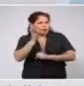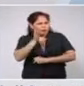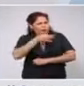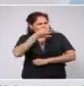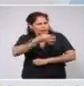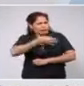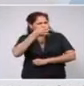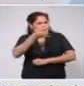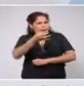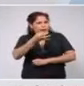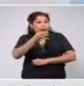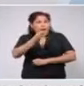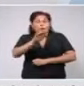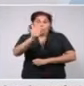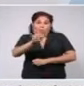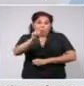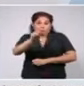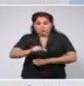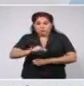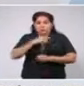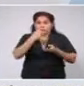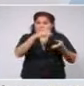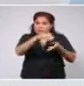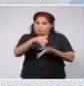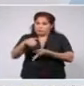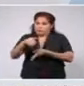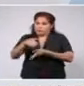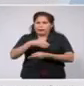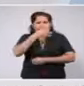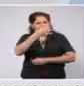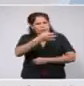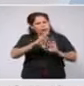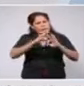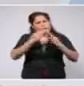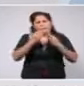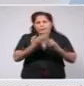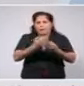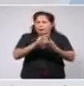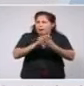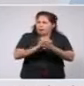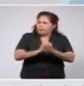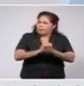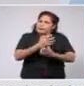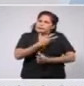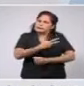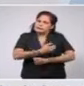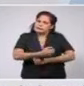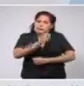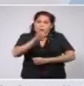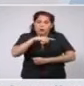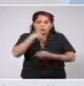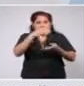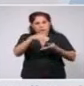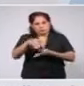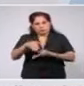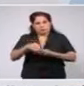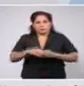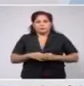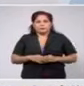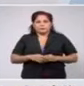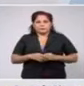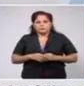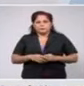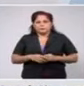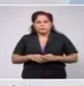las condolencias a sus familiares y amistades por el fallecimiento de 4 personas con COVID en